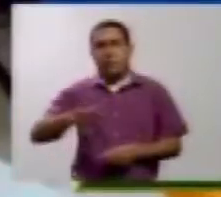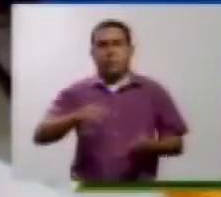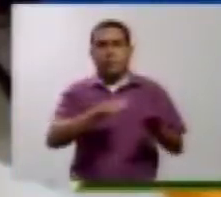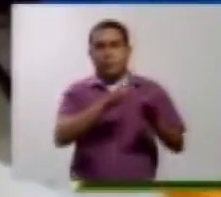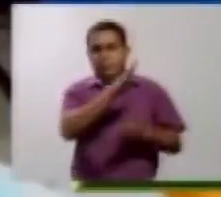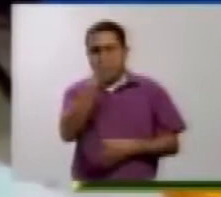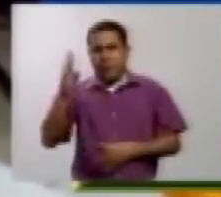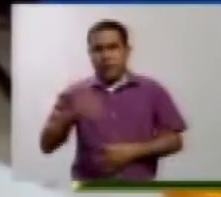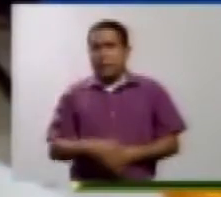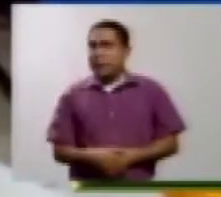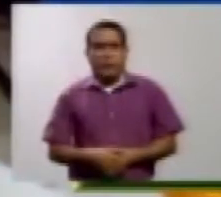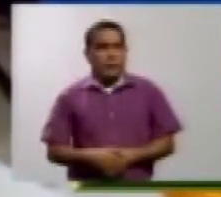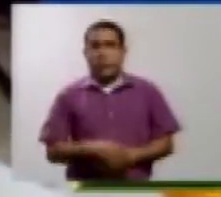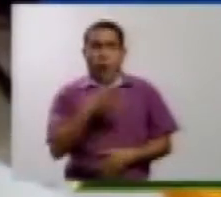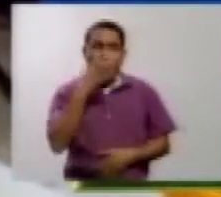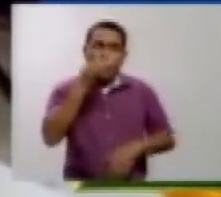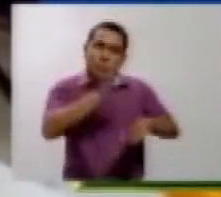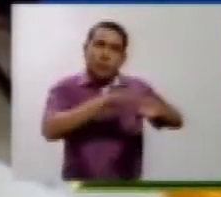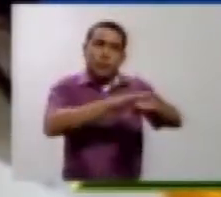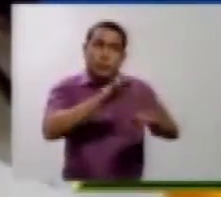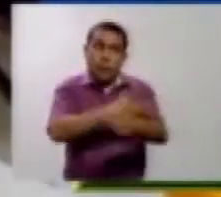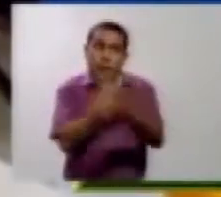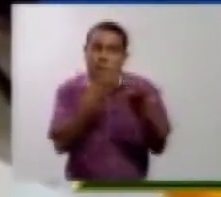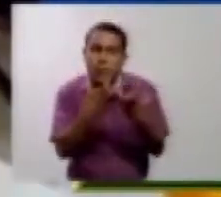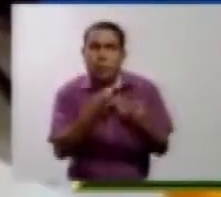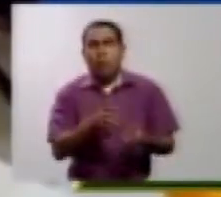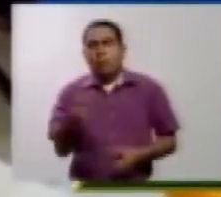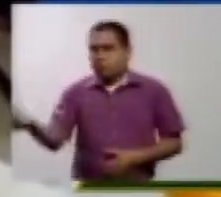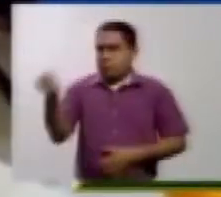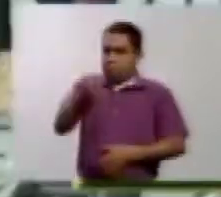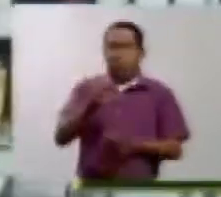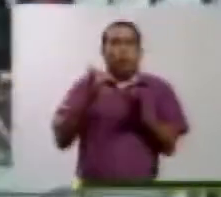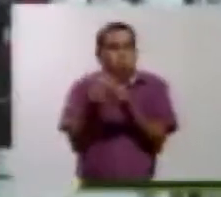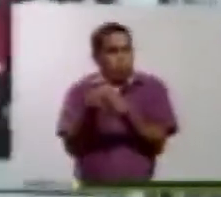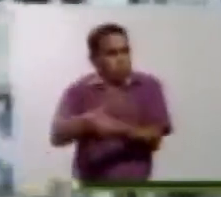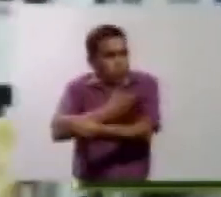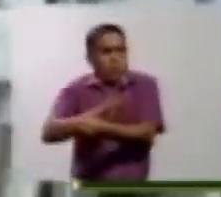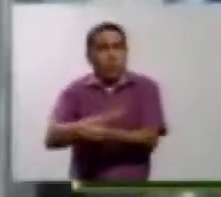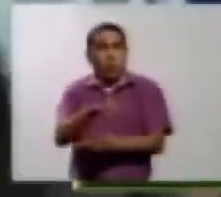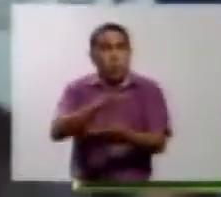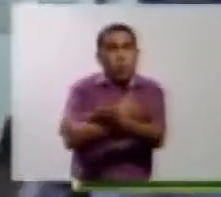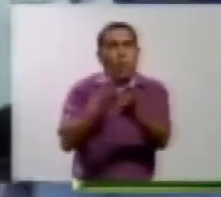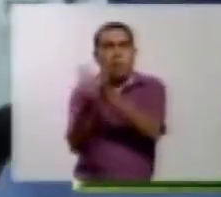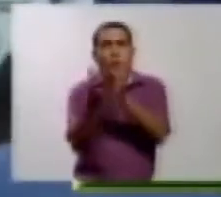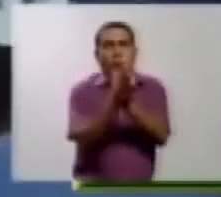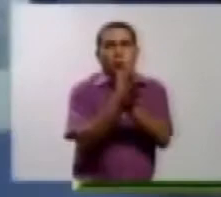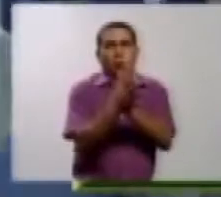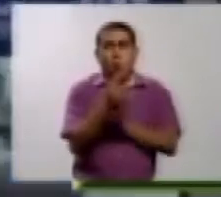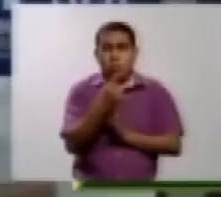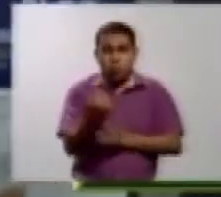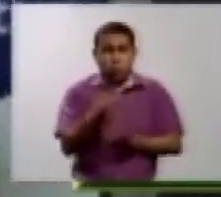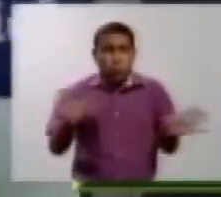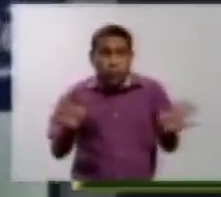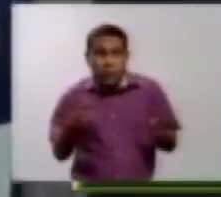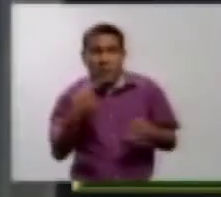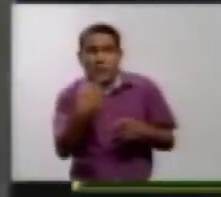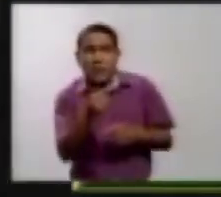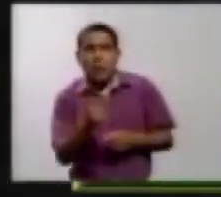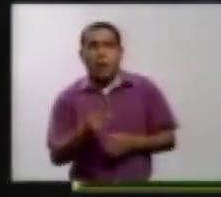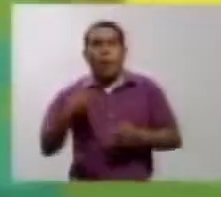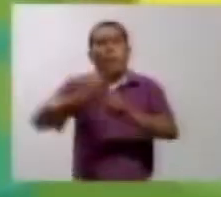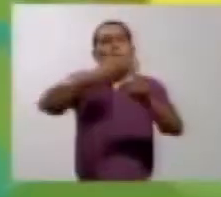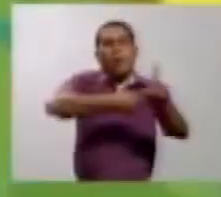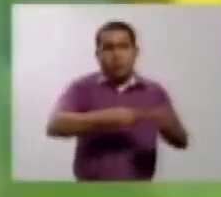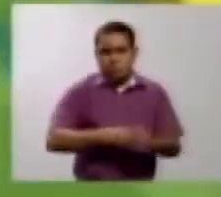Teisel, Teisel, si quieres cantar, contrata un grupo y canta. Y cuando cantes, que no sea solo para aprobar los